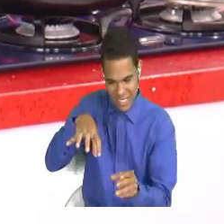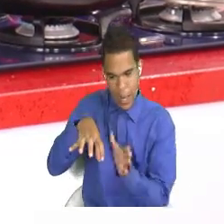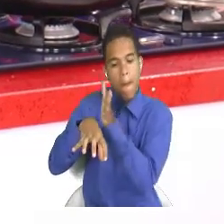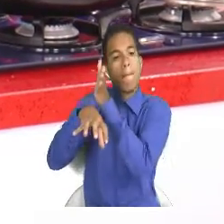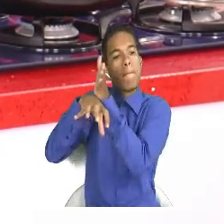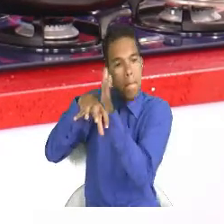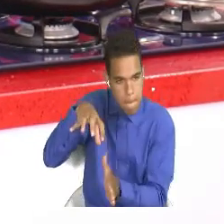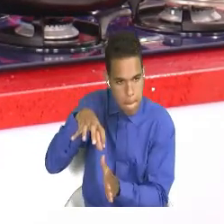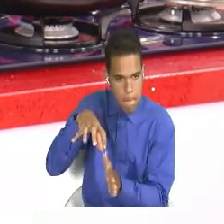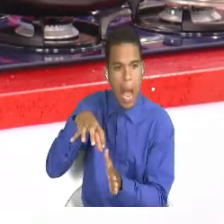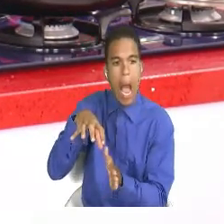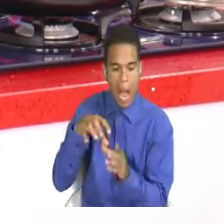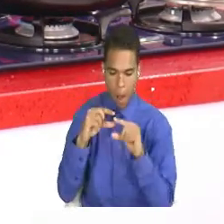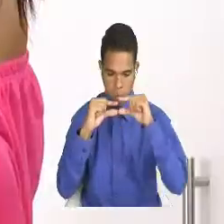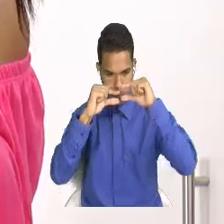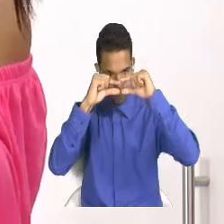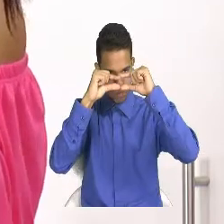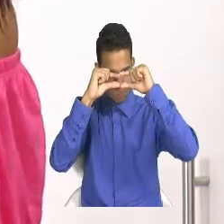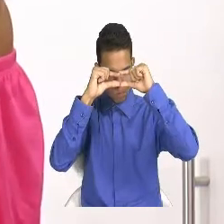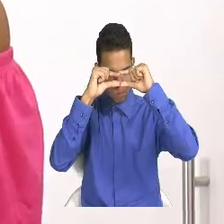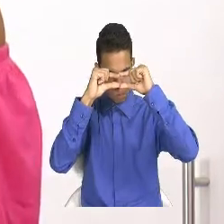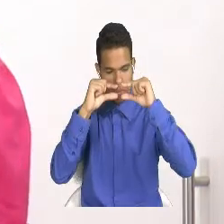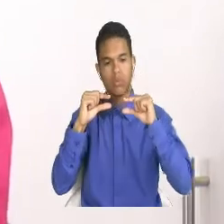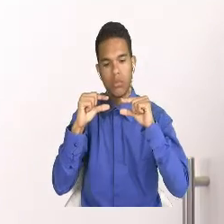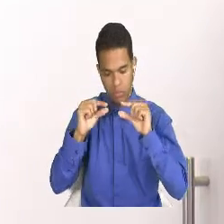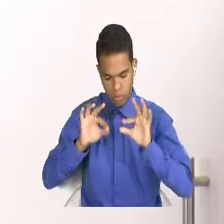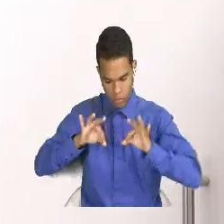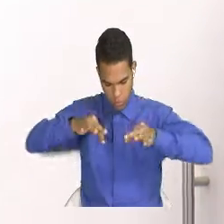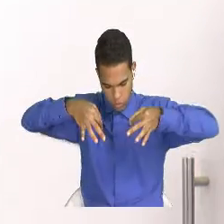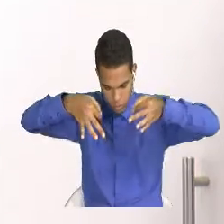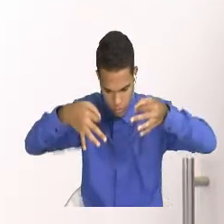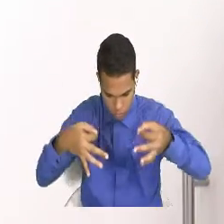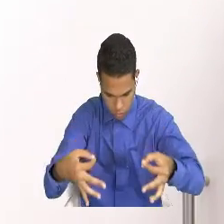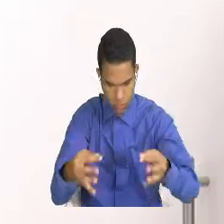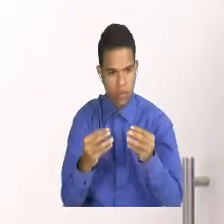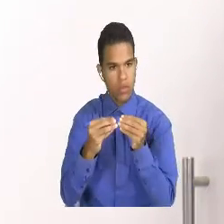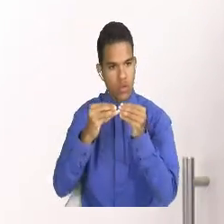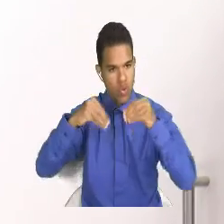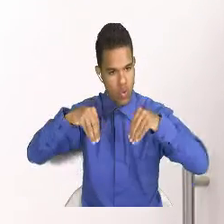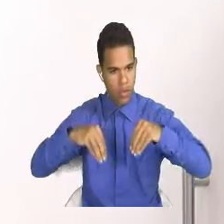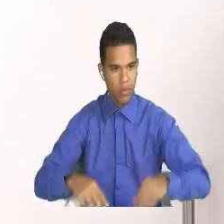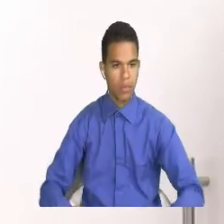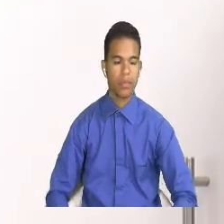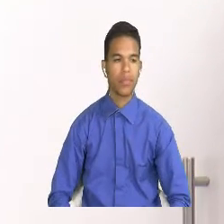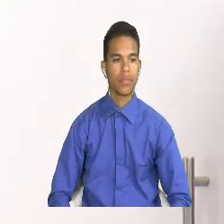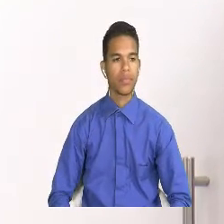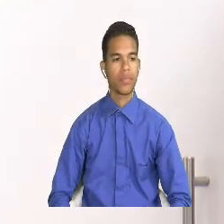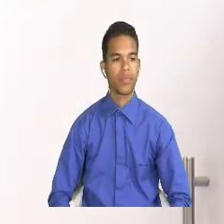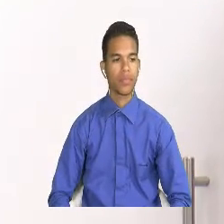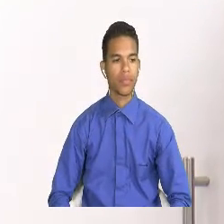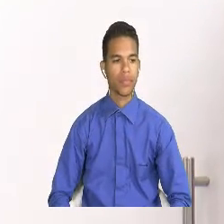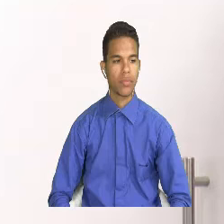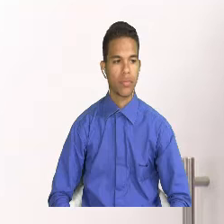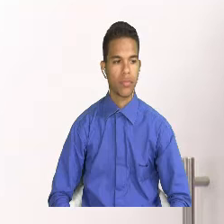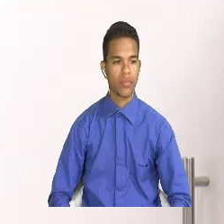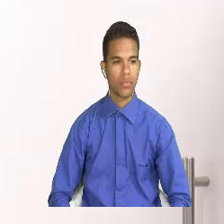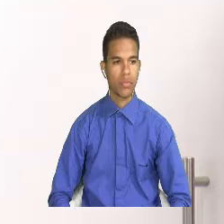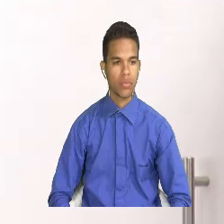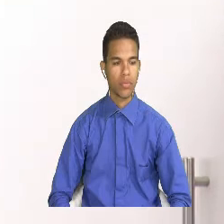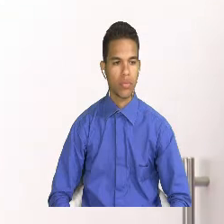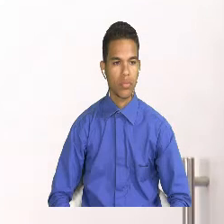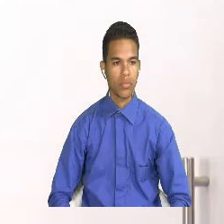dos mezclas, dos bases, dos cubiertas de queso. Que queden bien cubiertos, bien